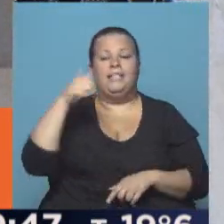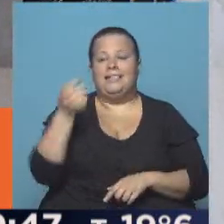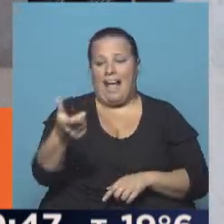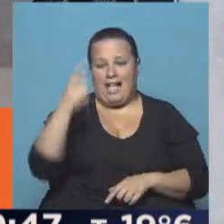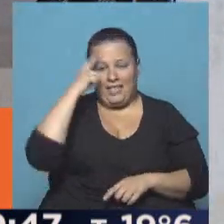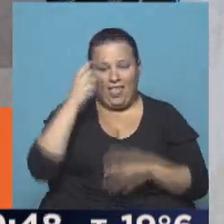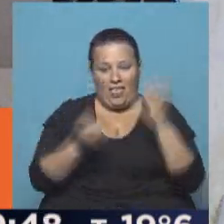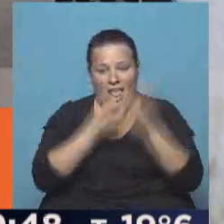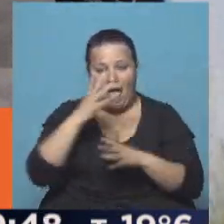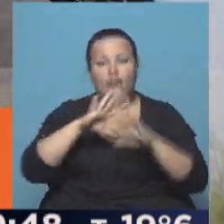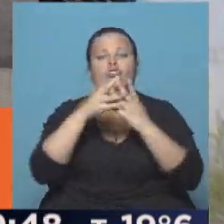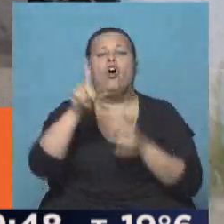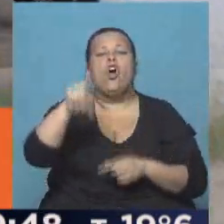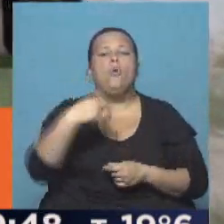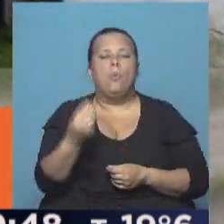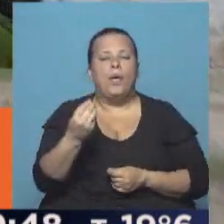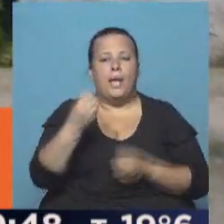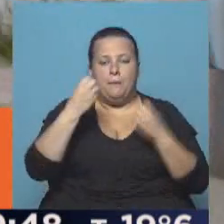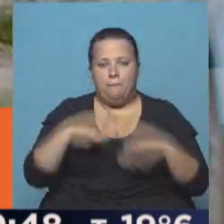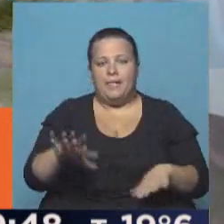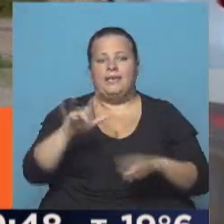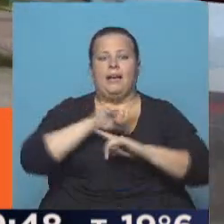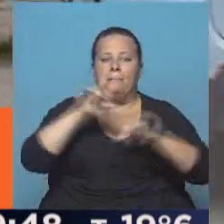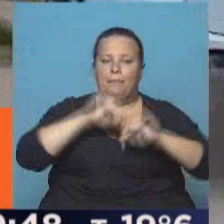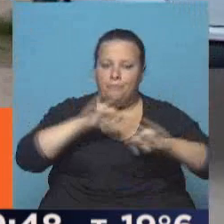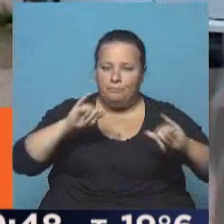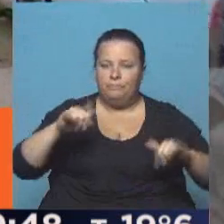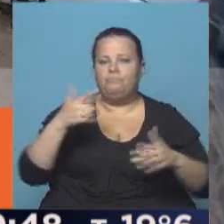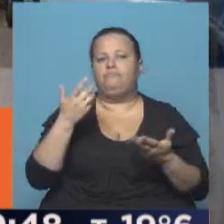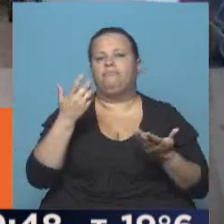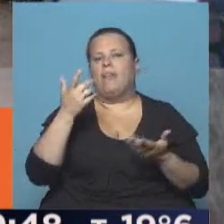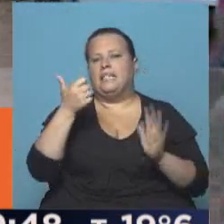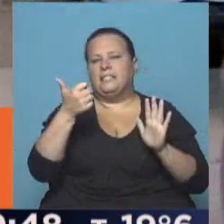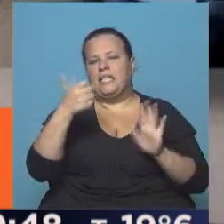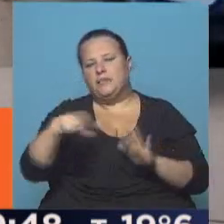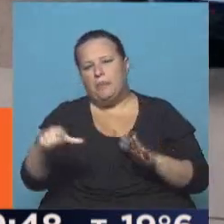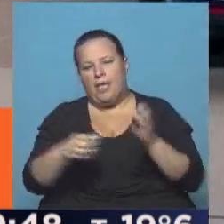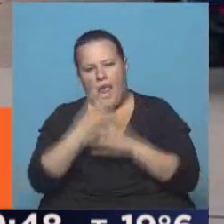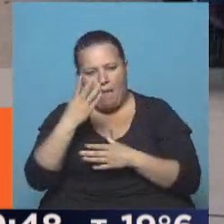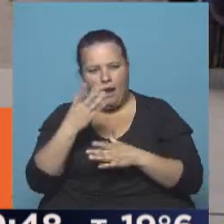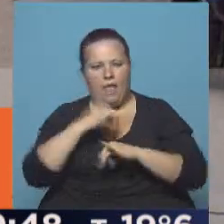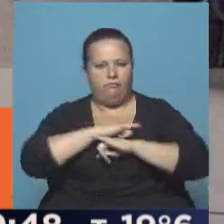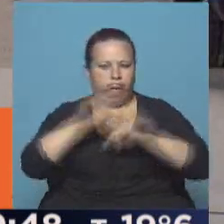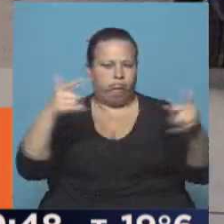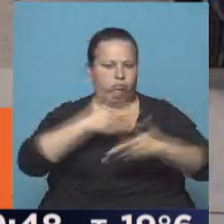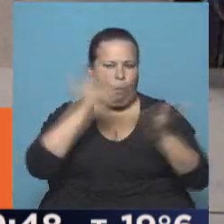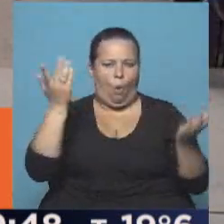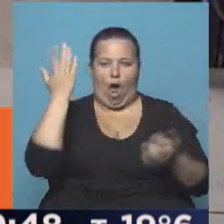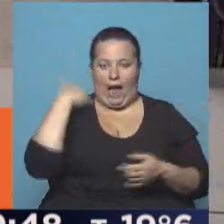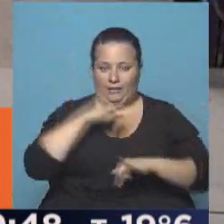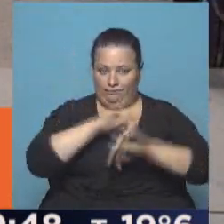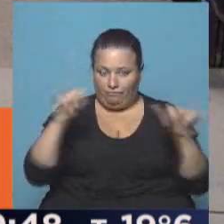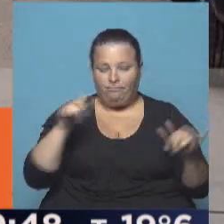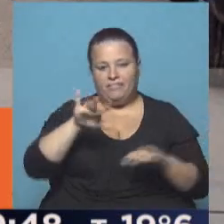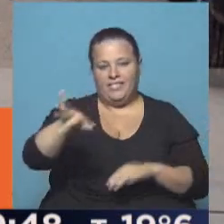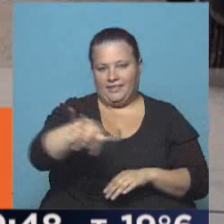de la mañana, todo esto ha comenzado a través de los medios, por supuesto, a partir de las 6, 6:30, y ha tomado estado público en la jornada de ayer. Así